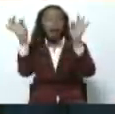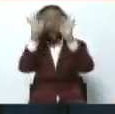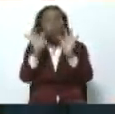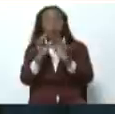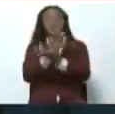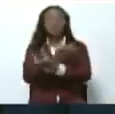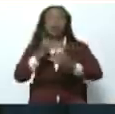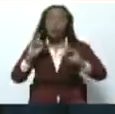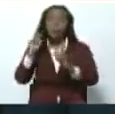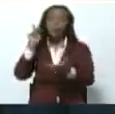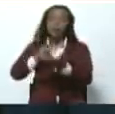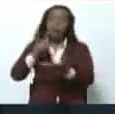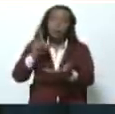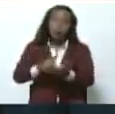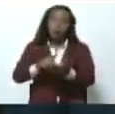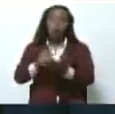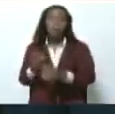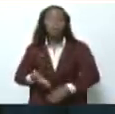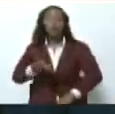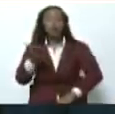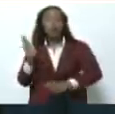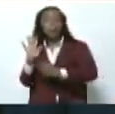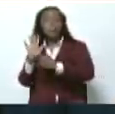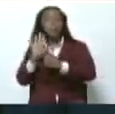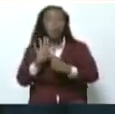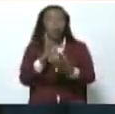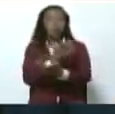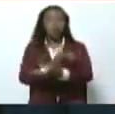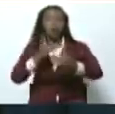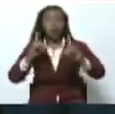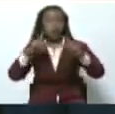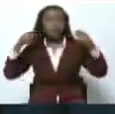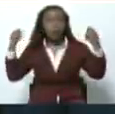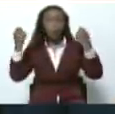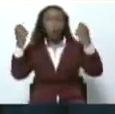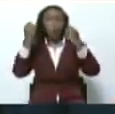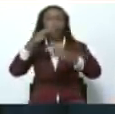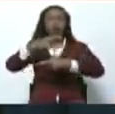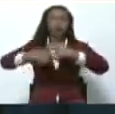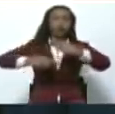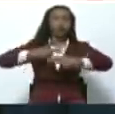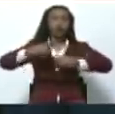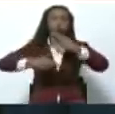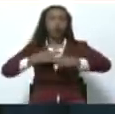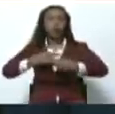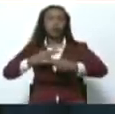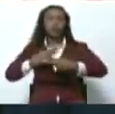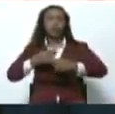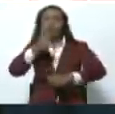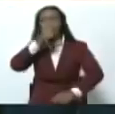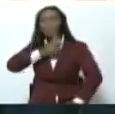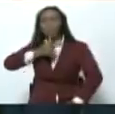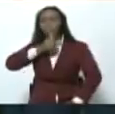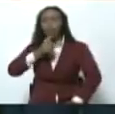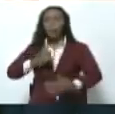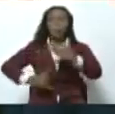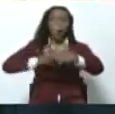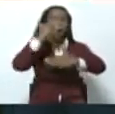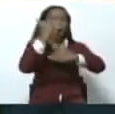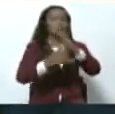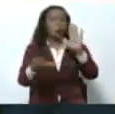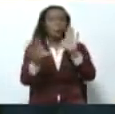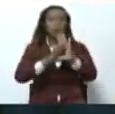democrático, participativo, protagónico de la democracia popular y revolucionaria contenido en el proyecto